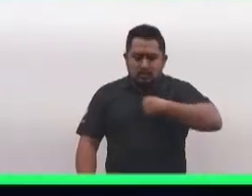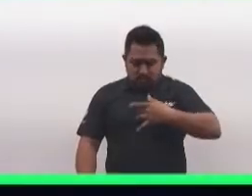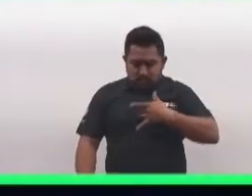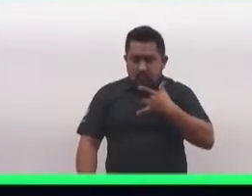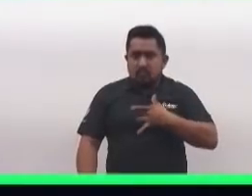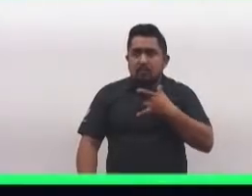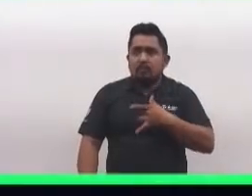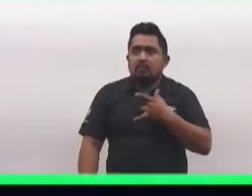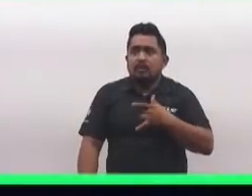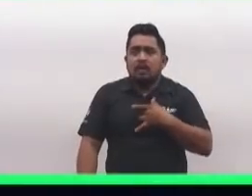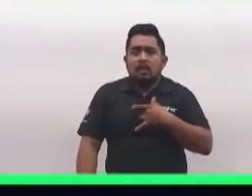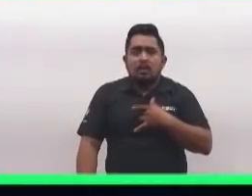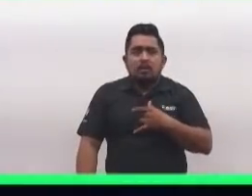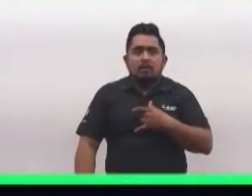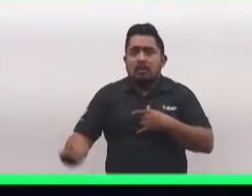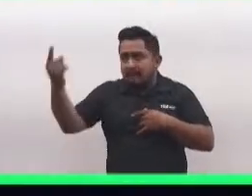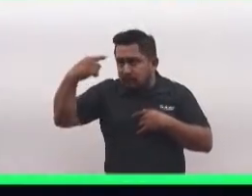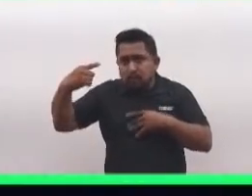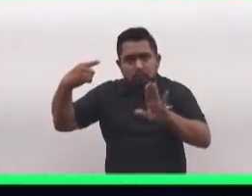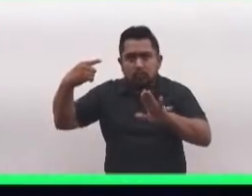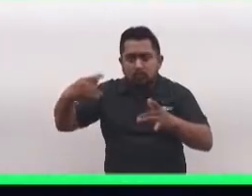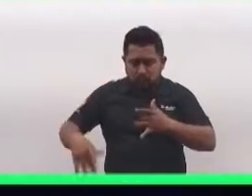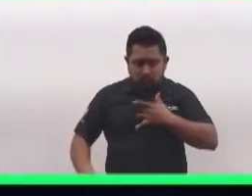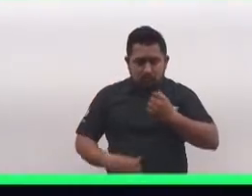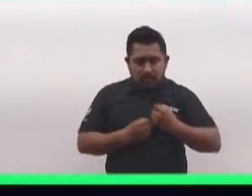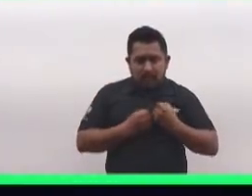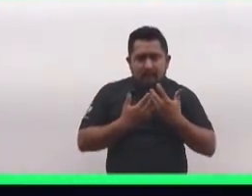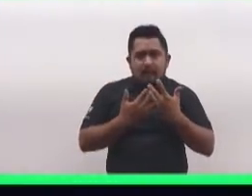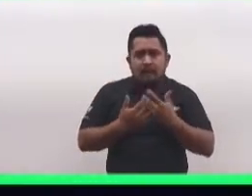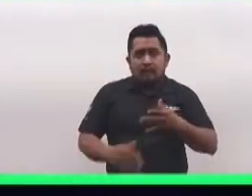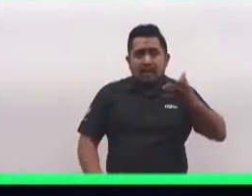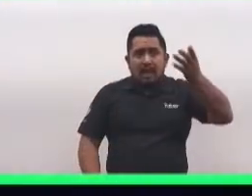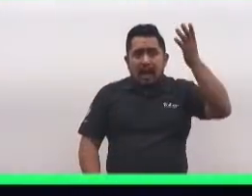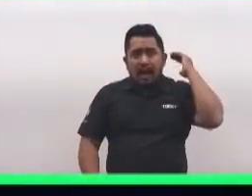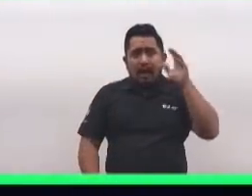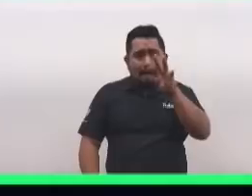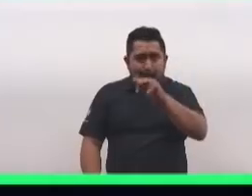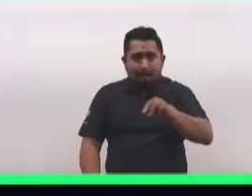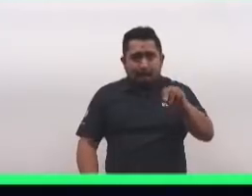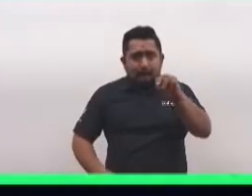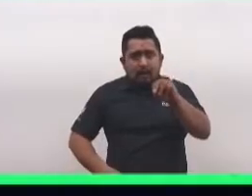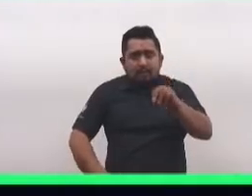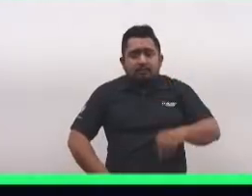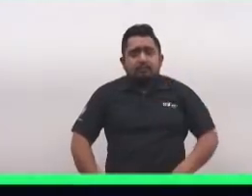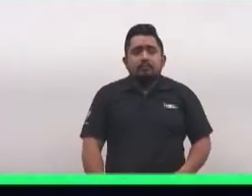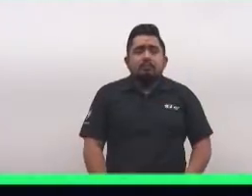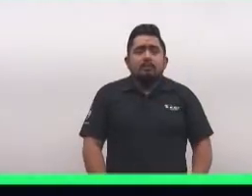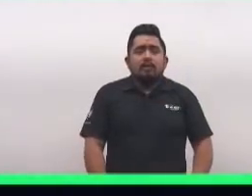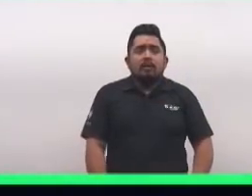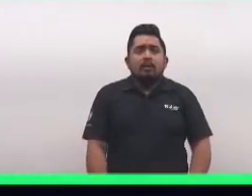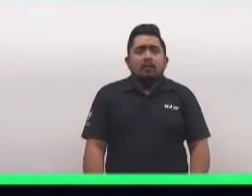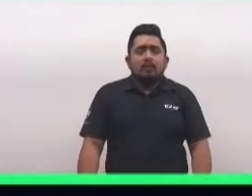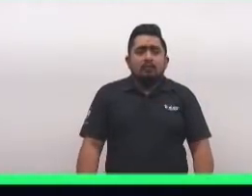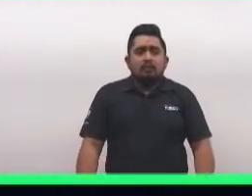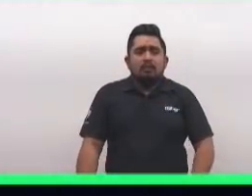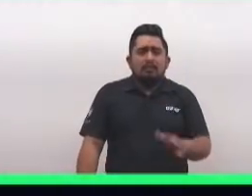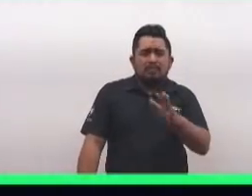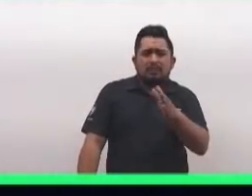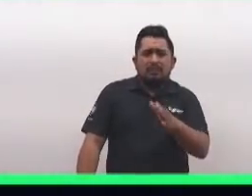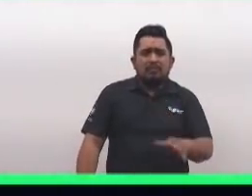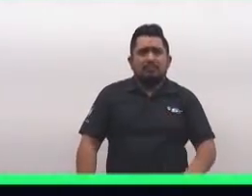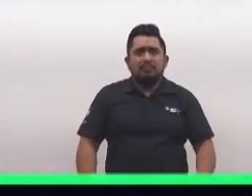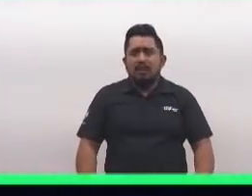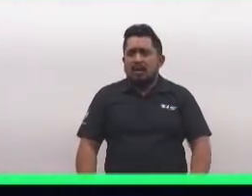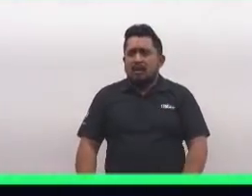lo que me imponga que me nazca estamos en el penal el día martes y le preguntarán como 400